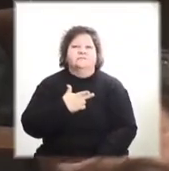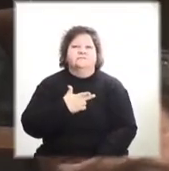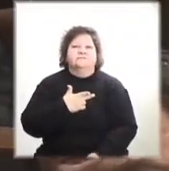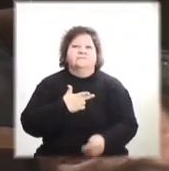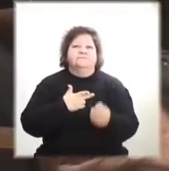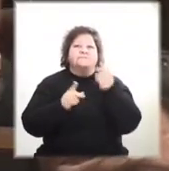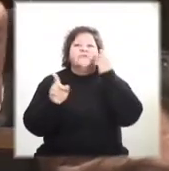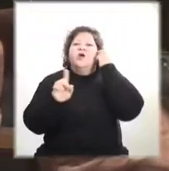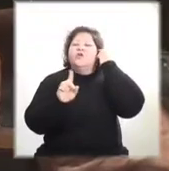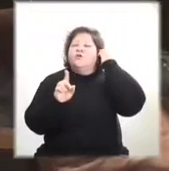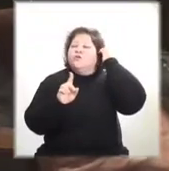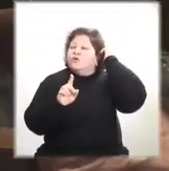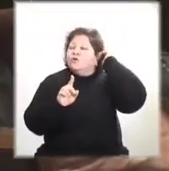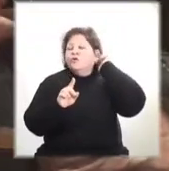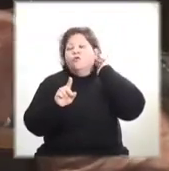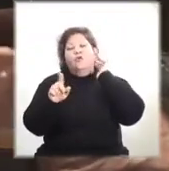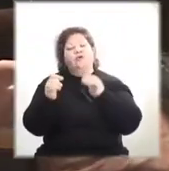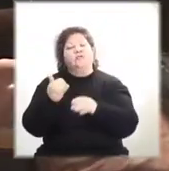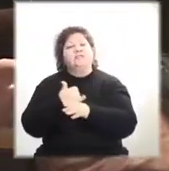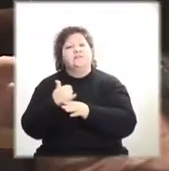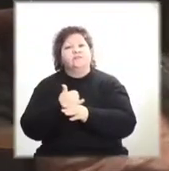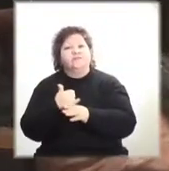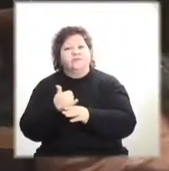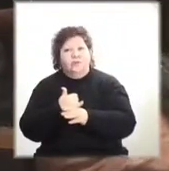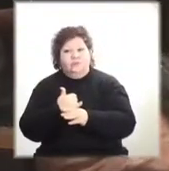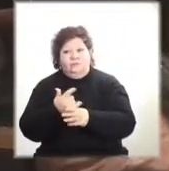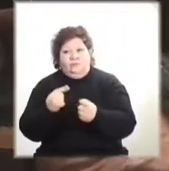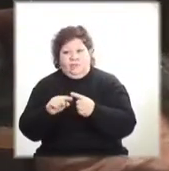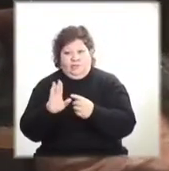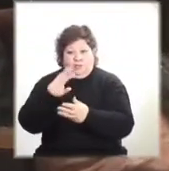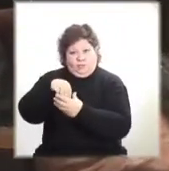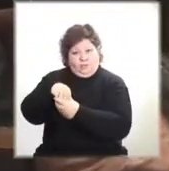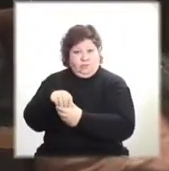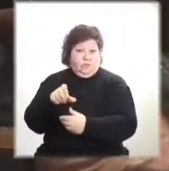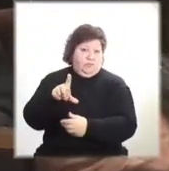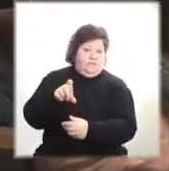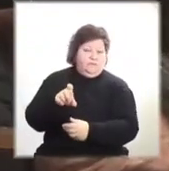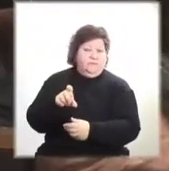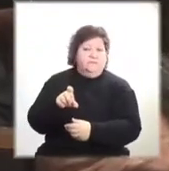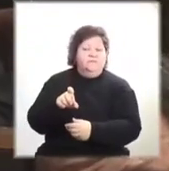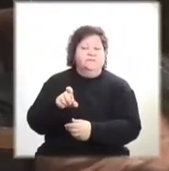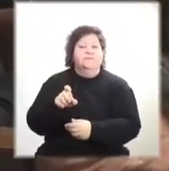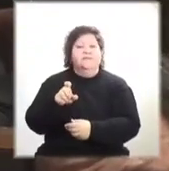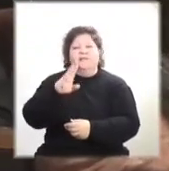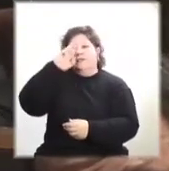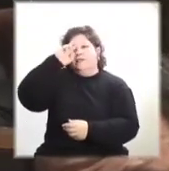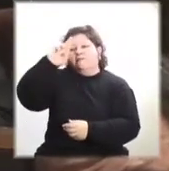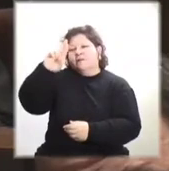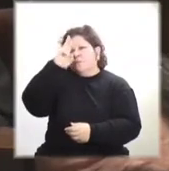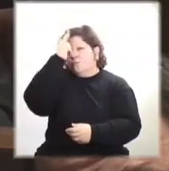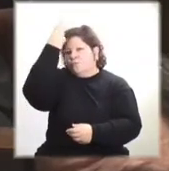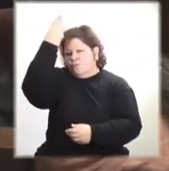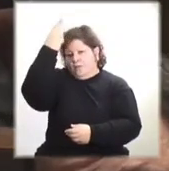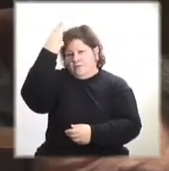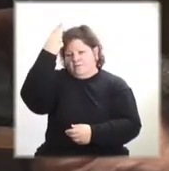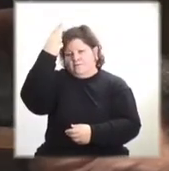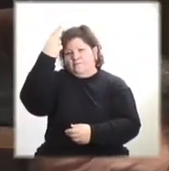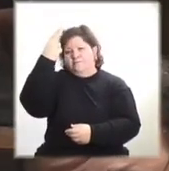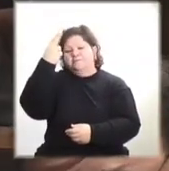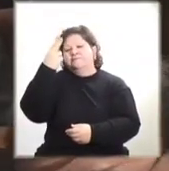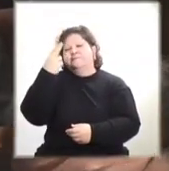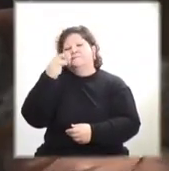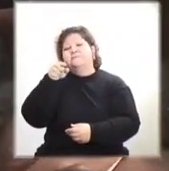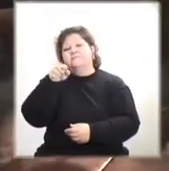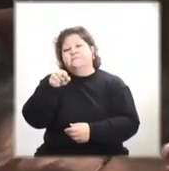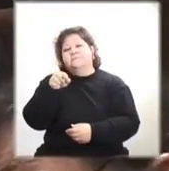sea, no a la institución, que también está incluida, pero respeta al Uruguay como respetuoso, lo señala